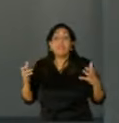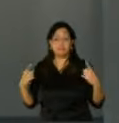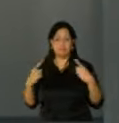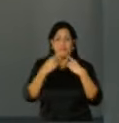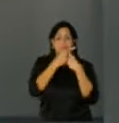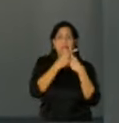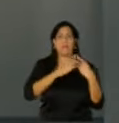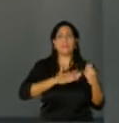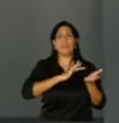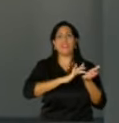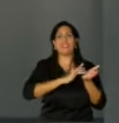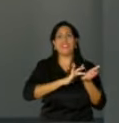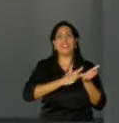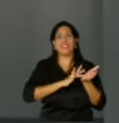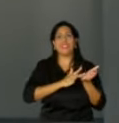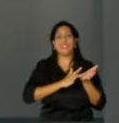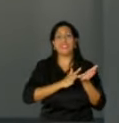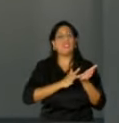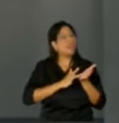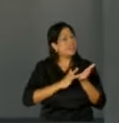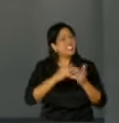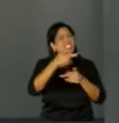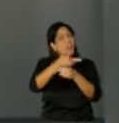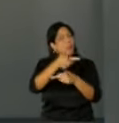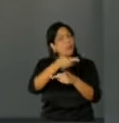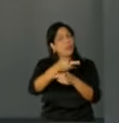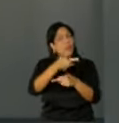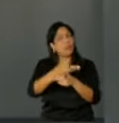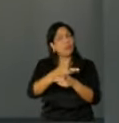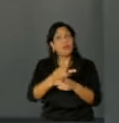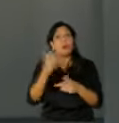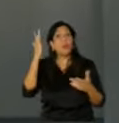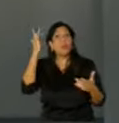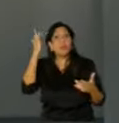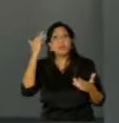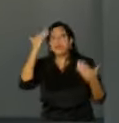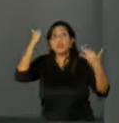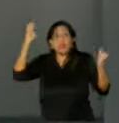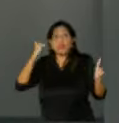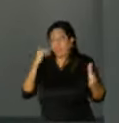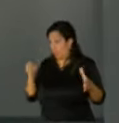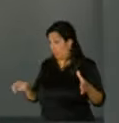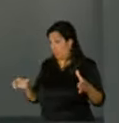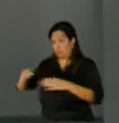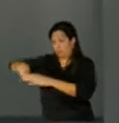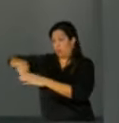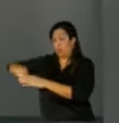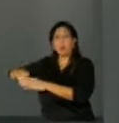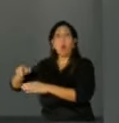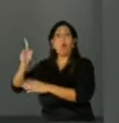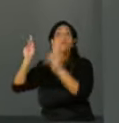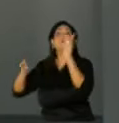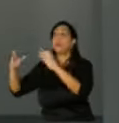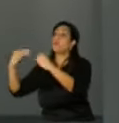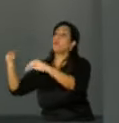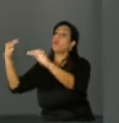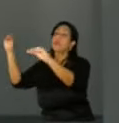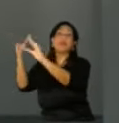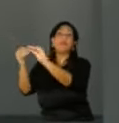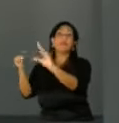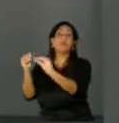es difícil uno predecir si un producto del cual no sabemos qué es lo que va a contener, qué efecto va a tener